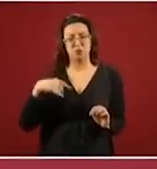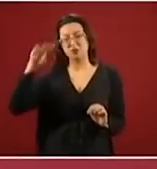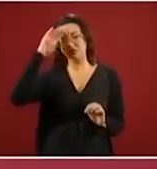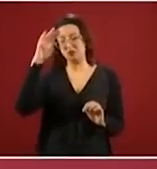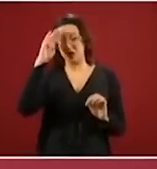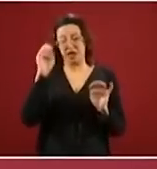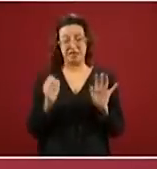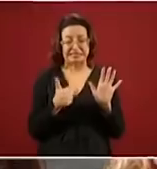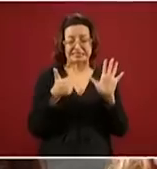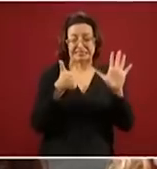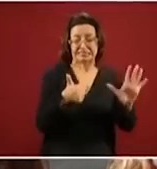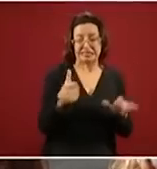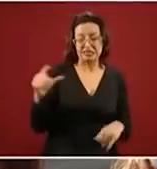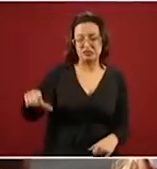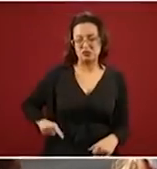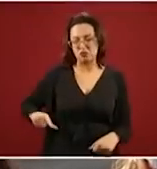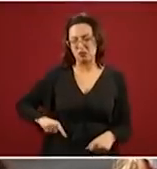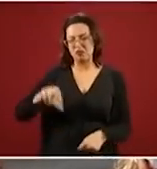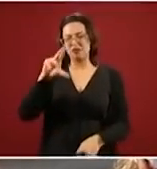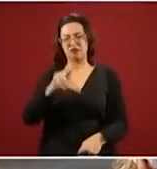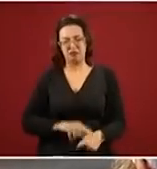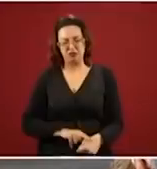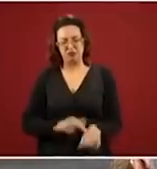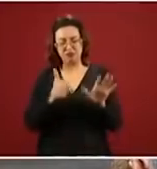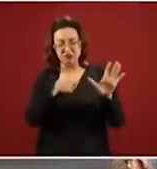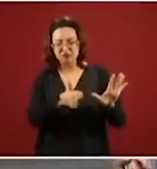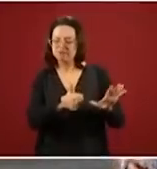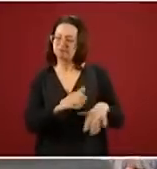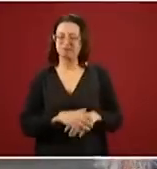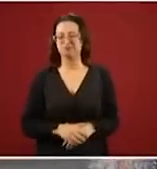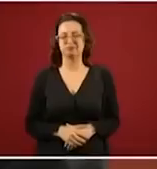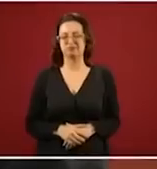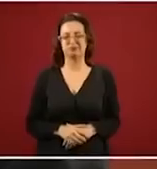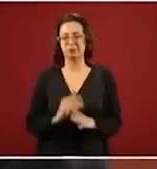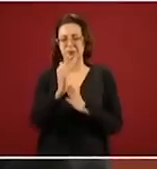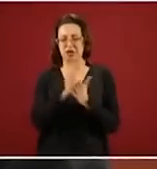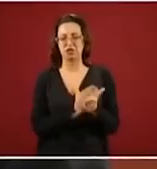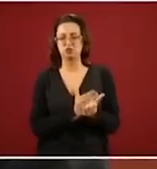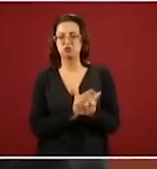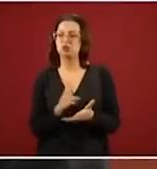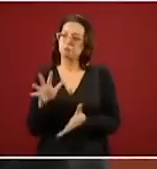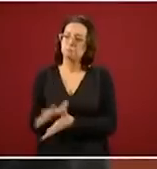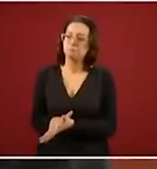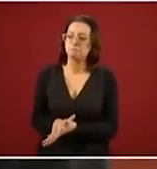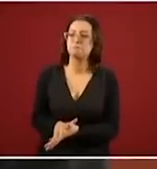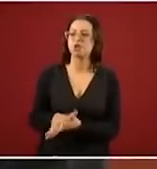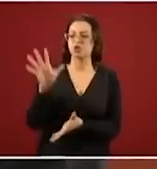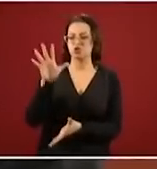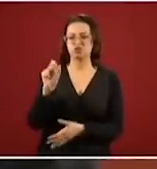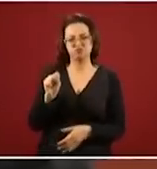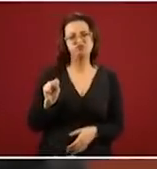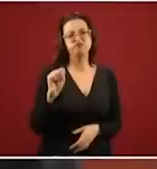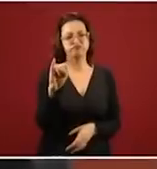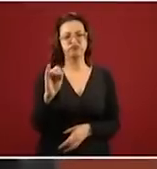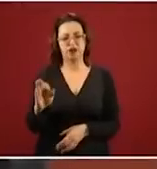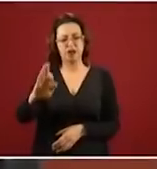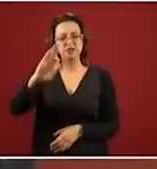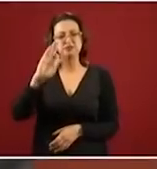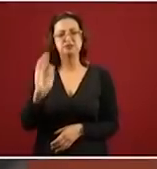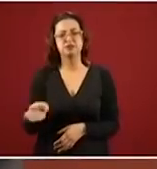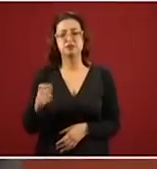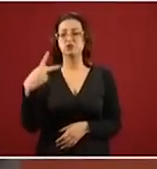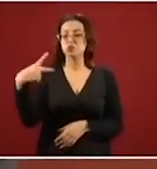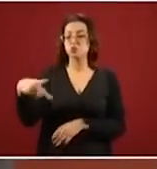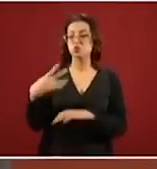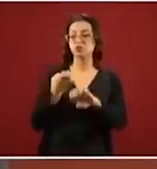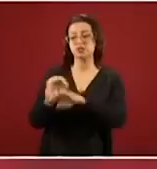la mayoría aceptar de que la atención médica en